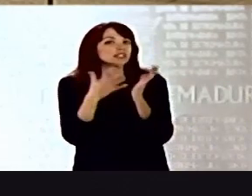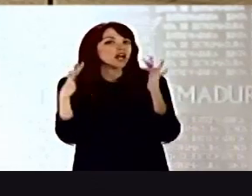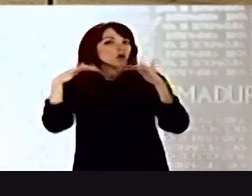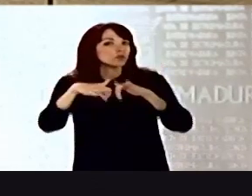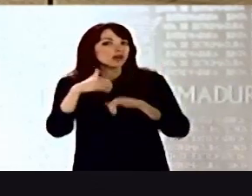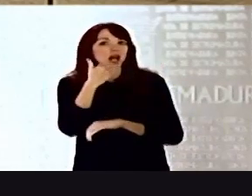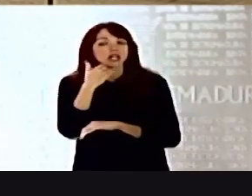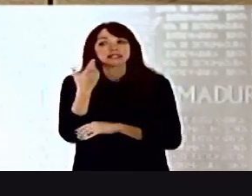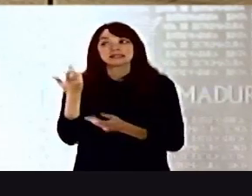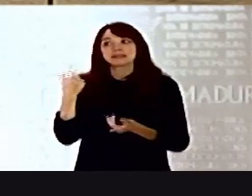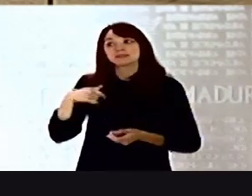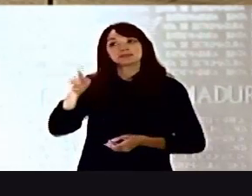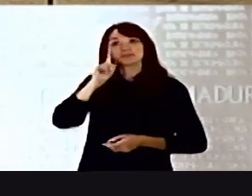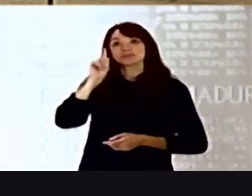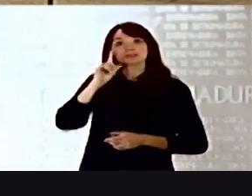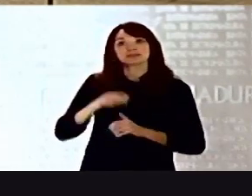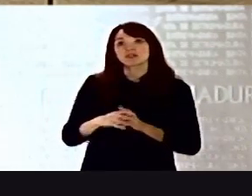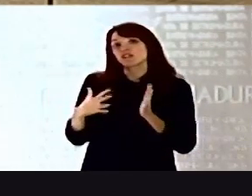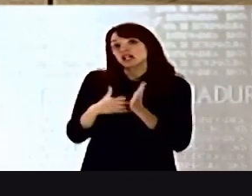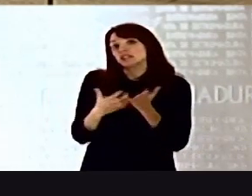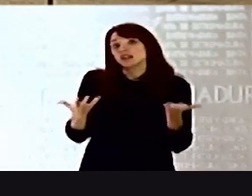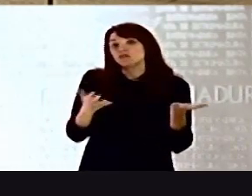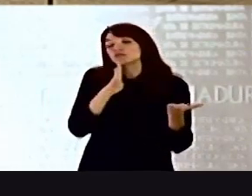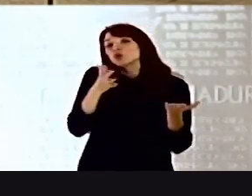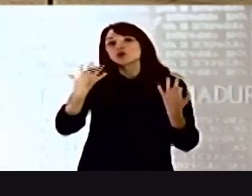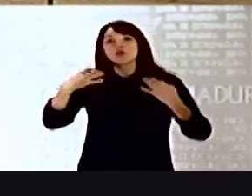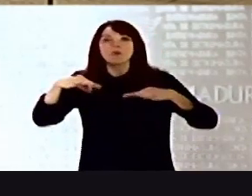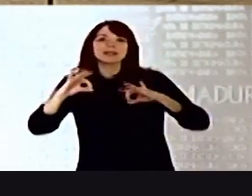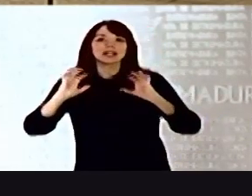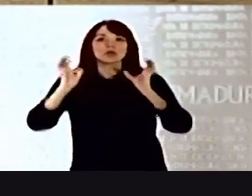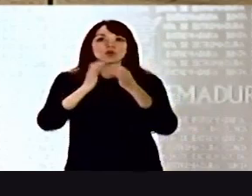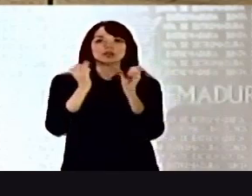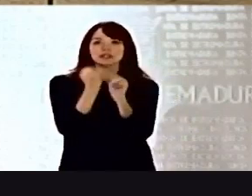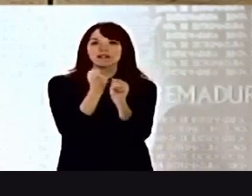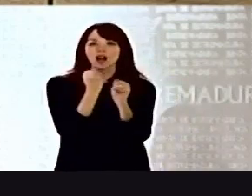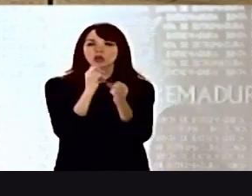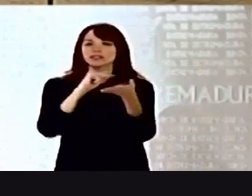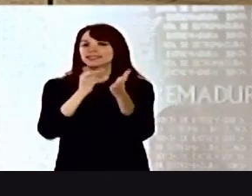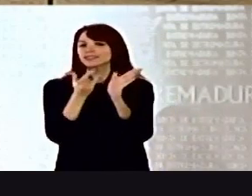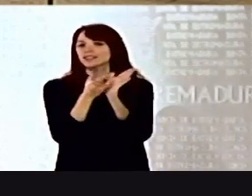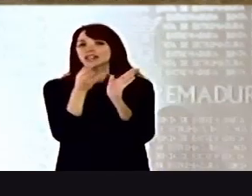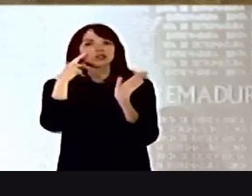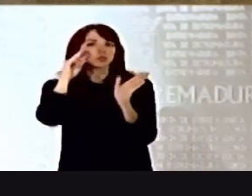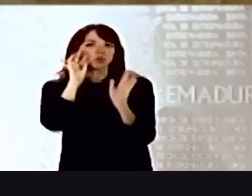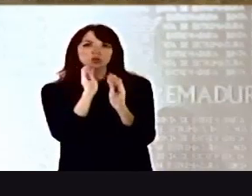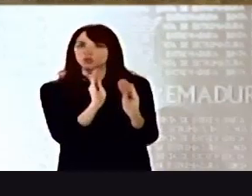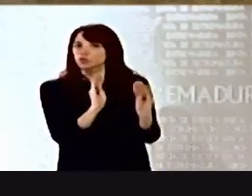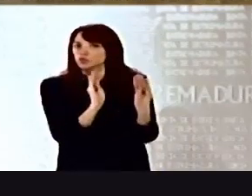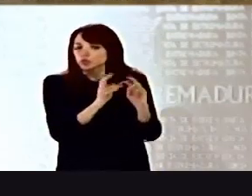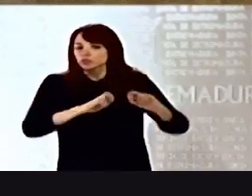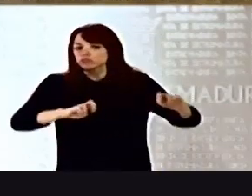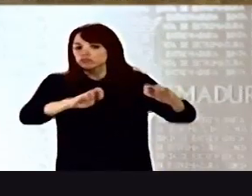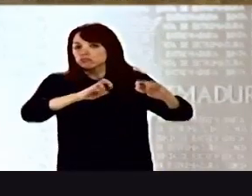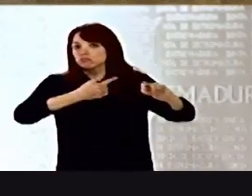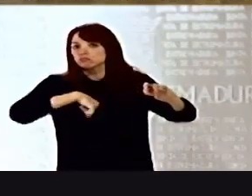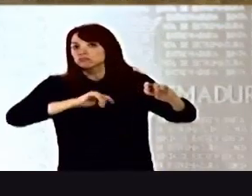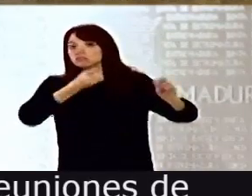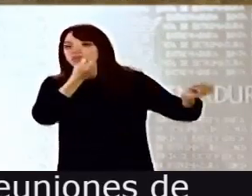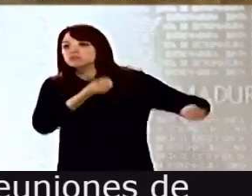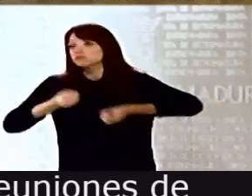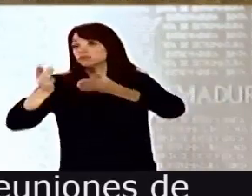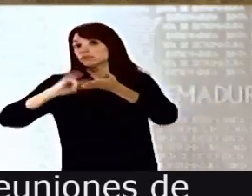No controlo esas fechas, porque normalmente son reuniones de trabajo muy técnicas que ni siquiera damos a conocer